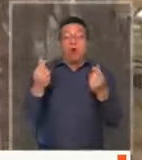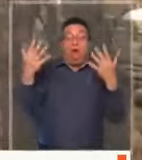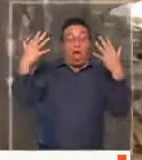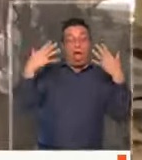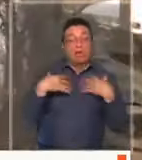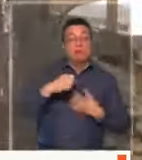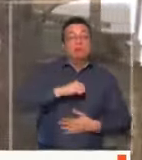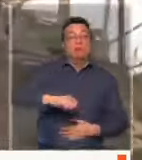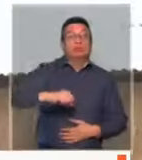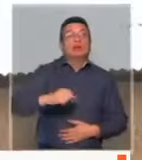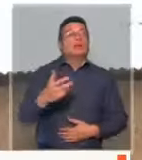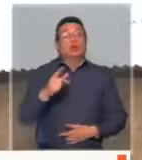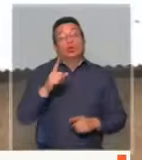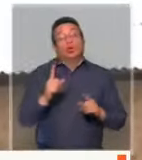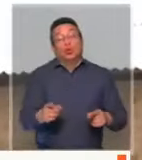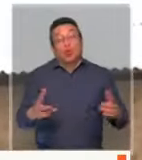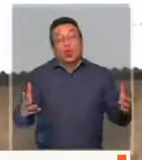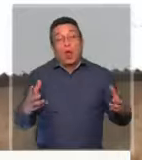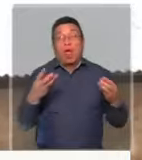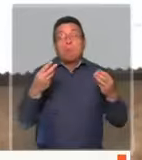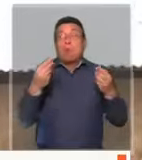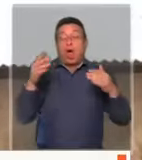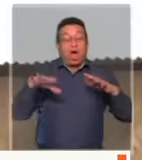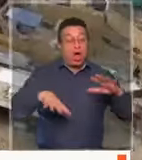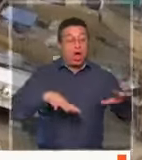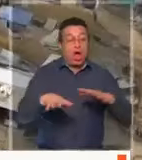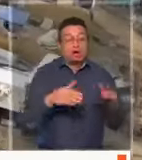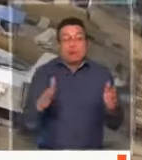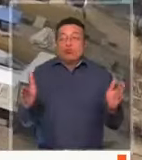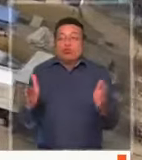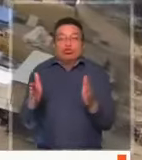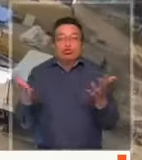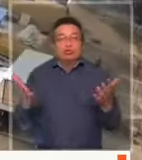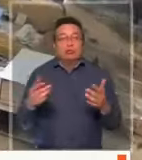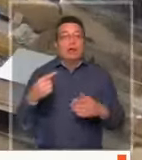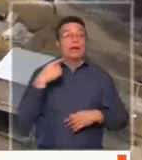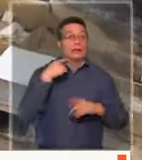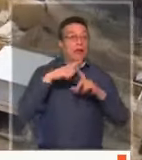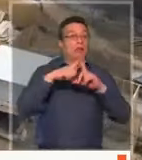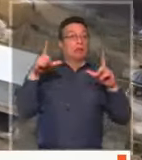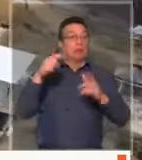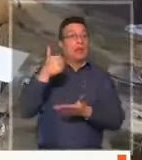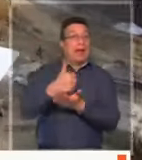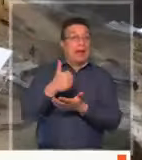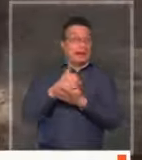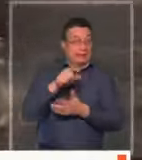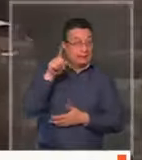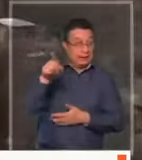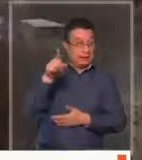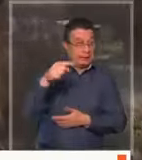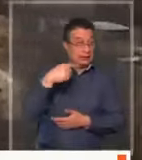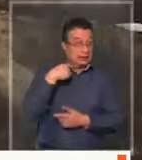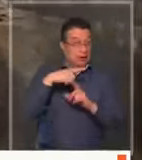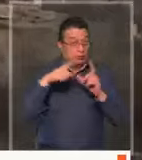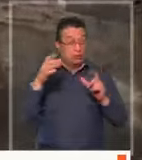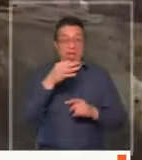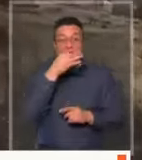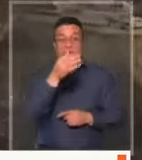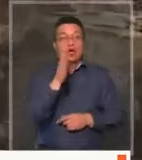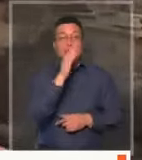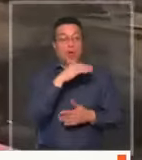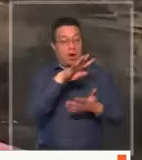igual así. Se te mojan igual las cosas porque son muy chicos. Es de Quilpué y la alcaldesa de la comuna asegura que aún no hay programación para